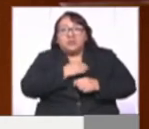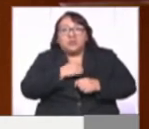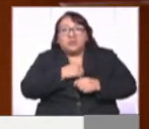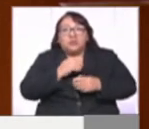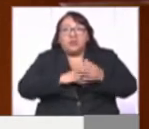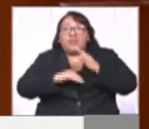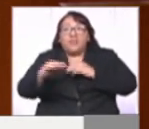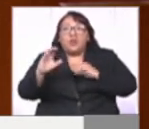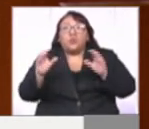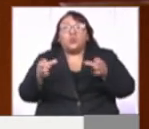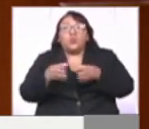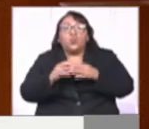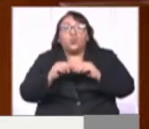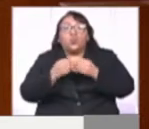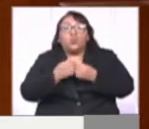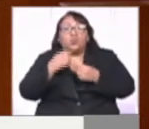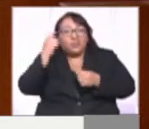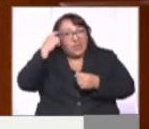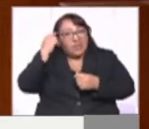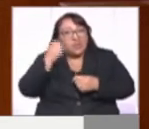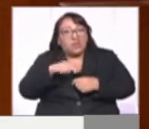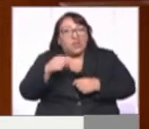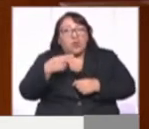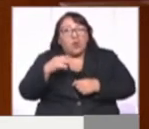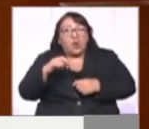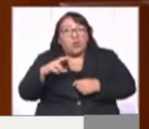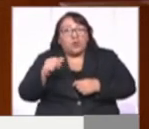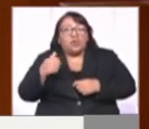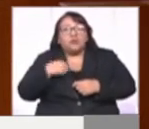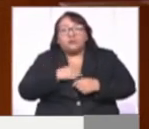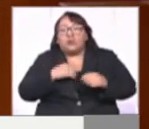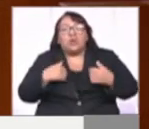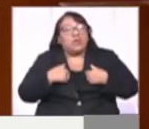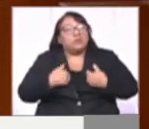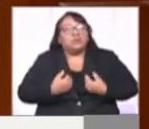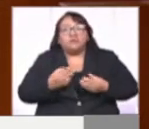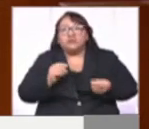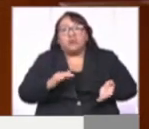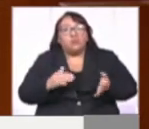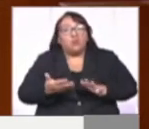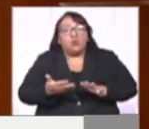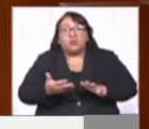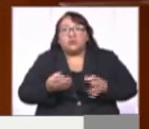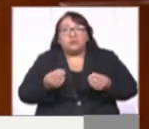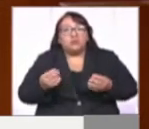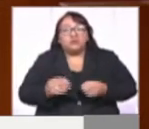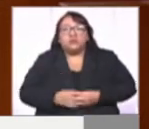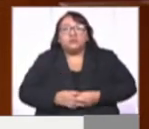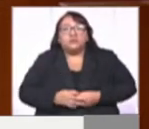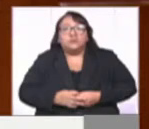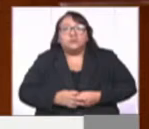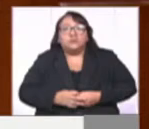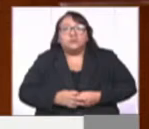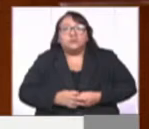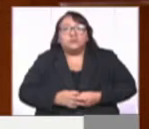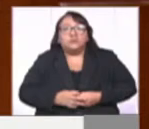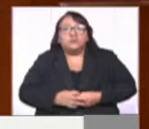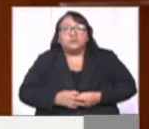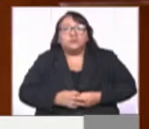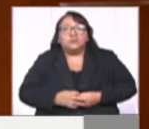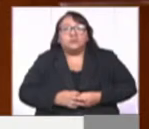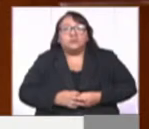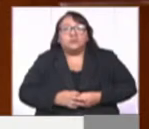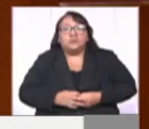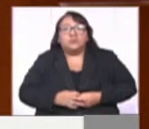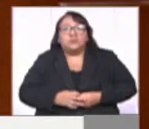un grupo de inteligencia a la provincia de Huaura. Estamos cansados de muertes, estamos cansados de un ministerio indolente,